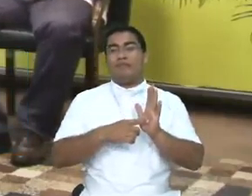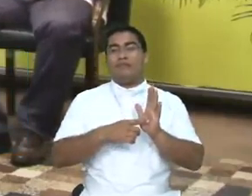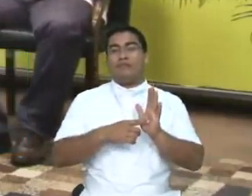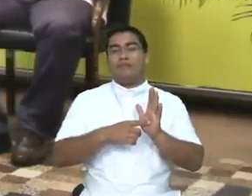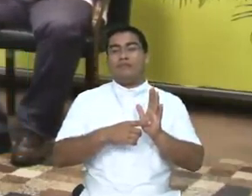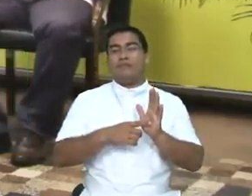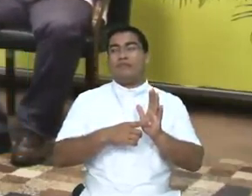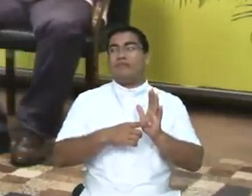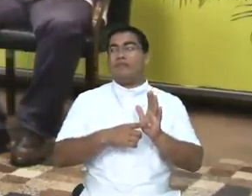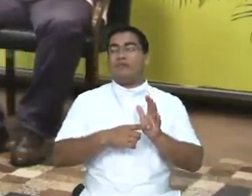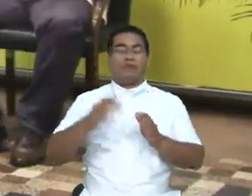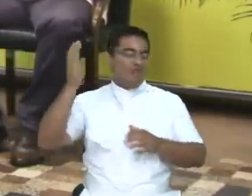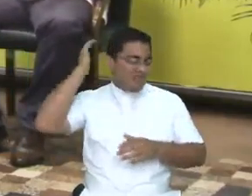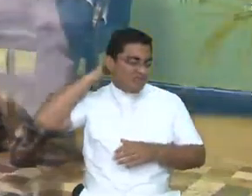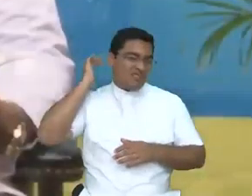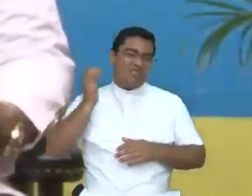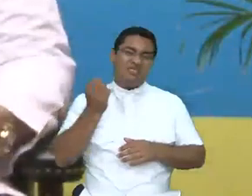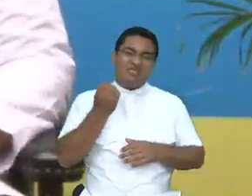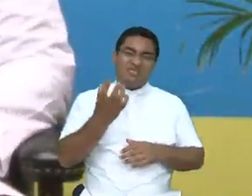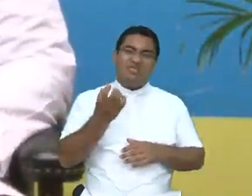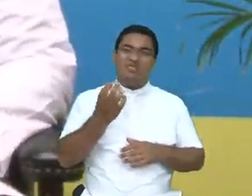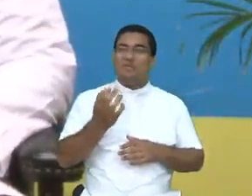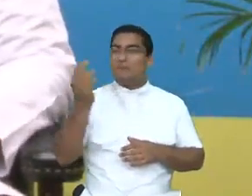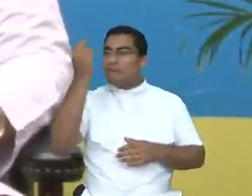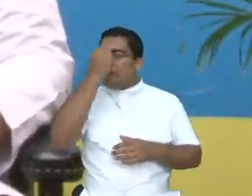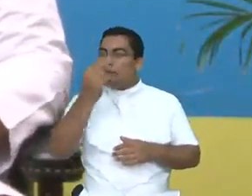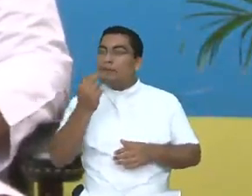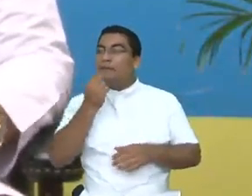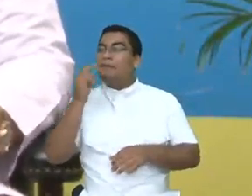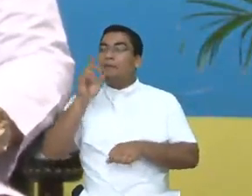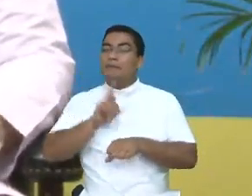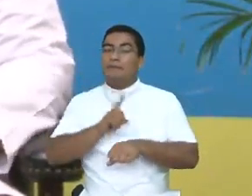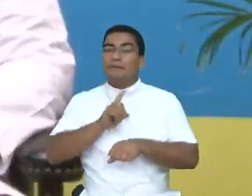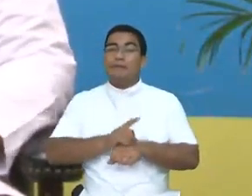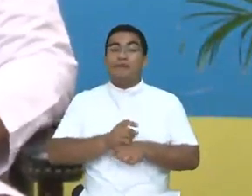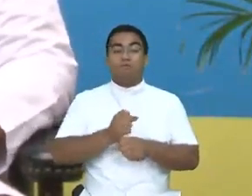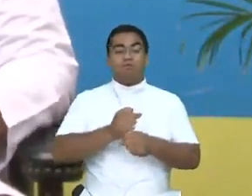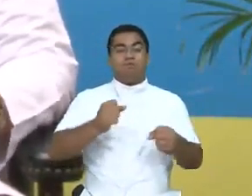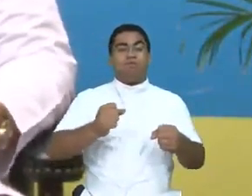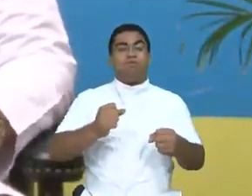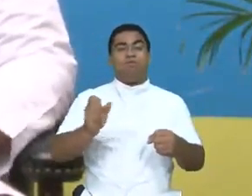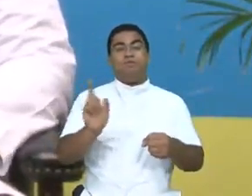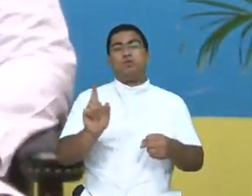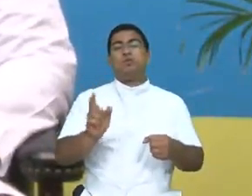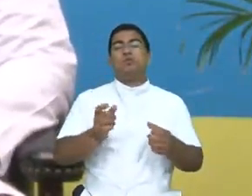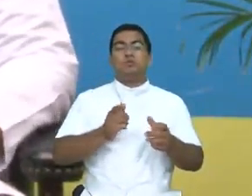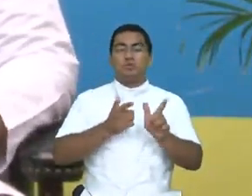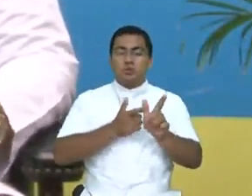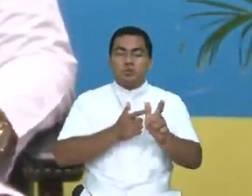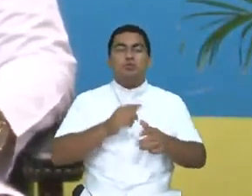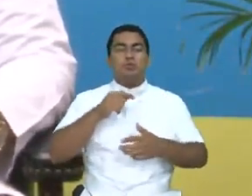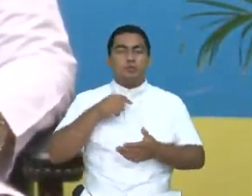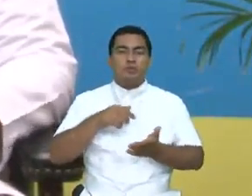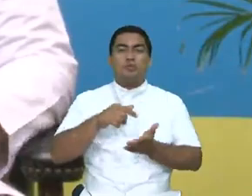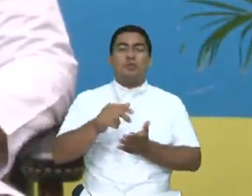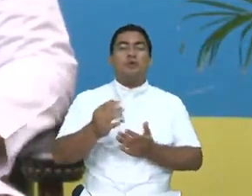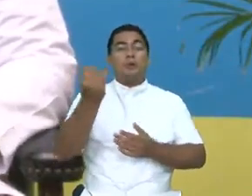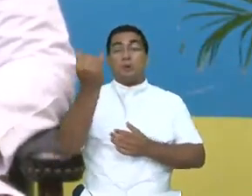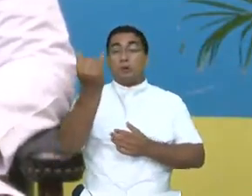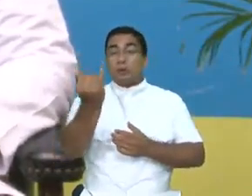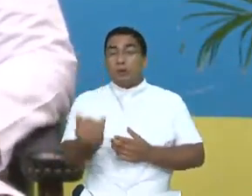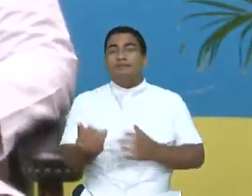por dolor de espalda, dolor de rodilla al médico, entonces él te dice, tienes que bajar de peso, tienes que caminar, correr, pero él lo hace de un solo, no lo